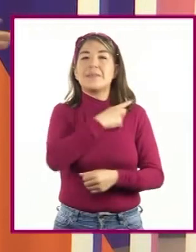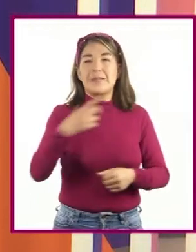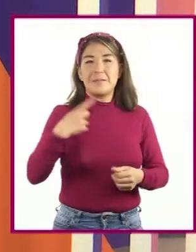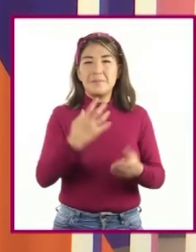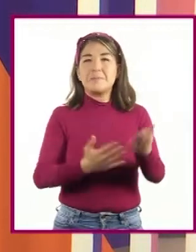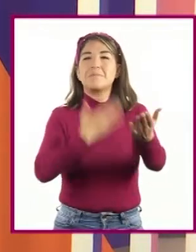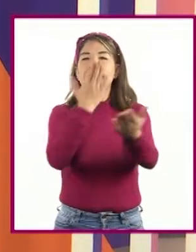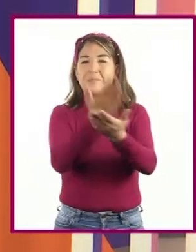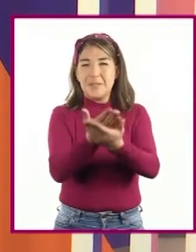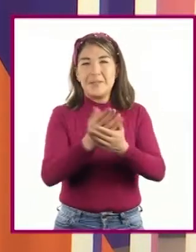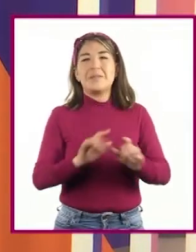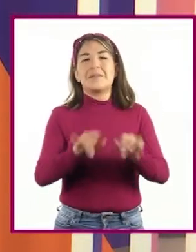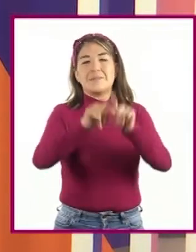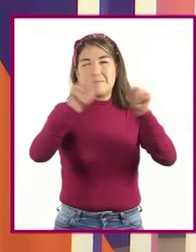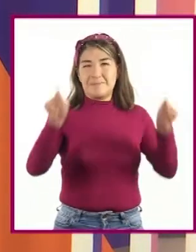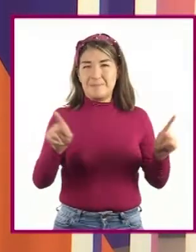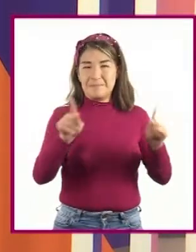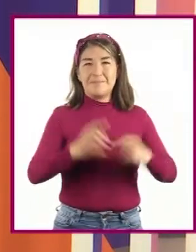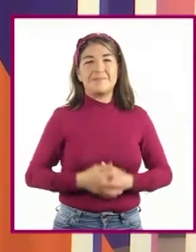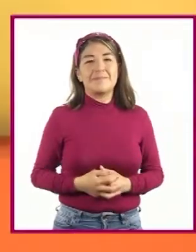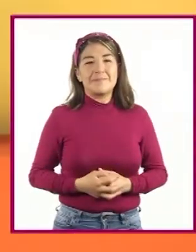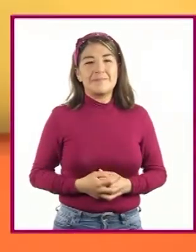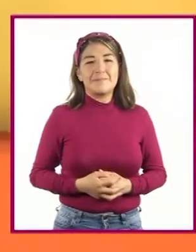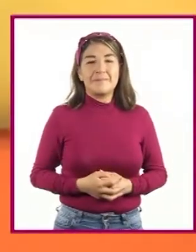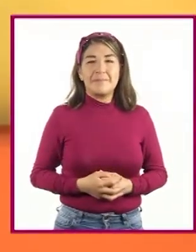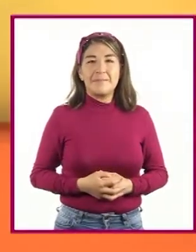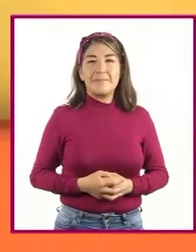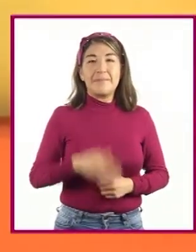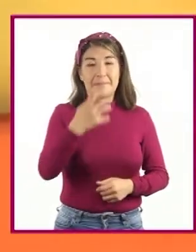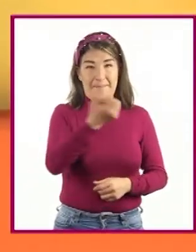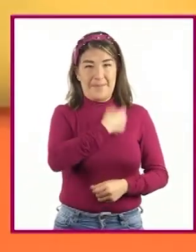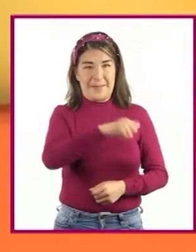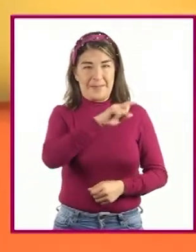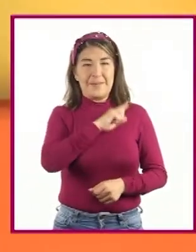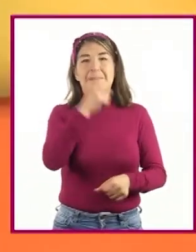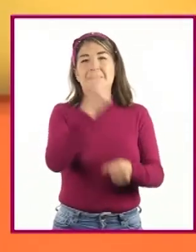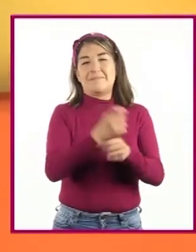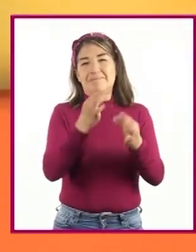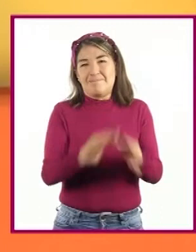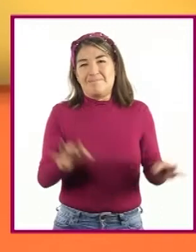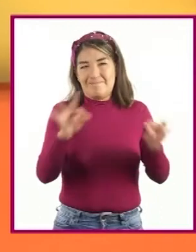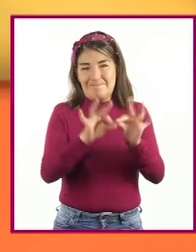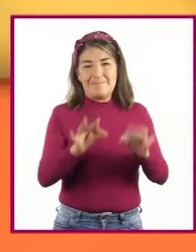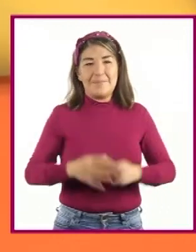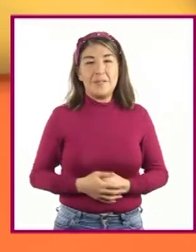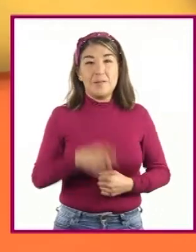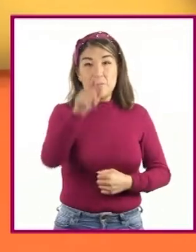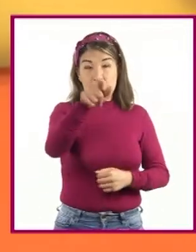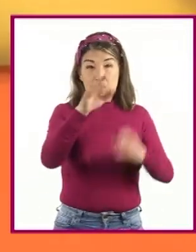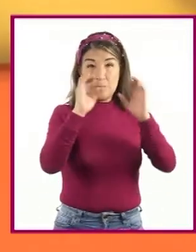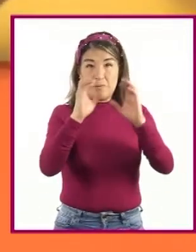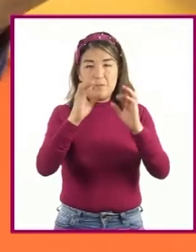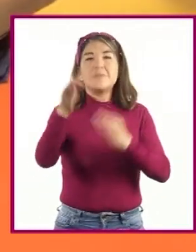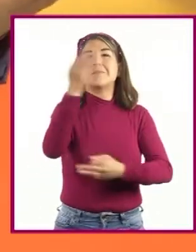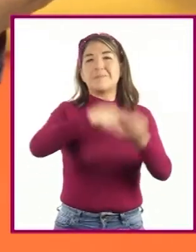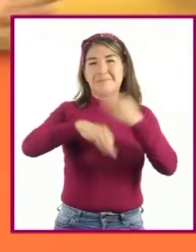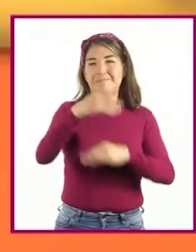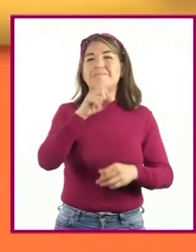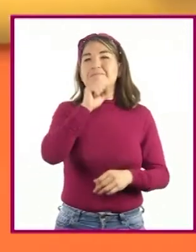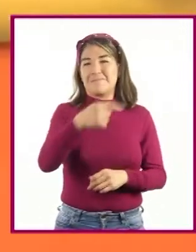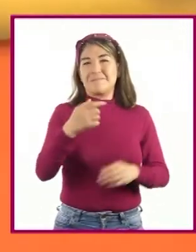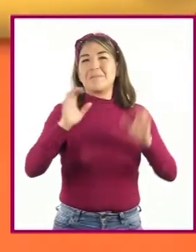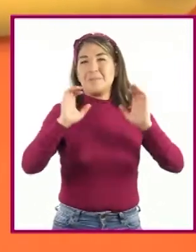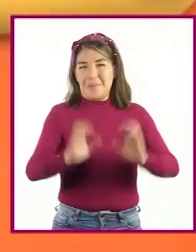y pidamos mantener la sana distancia. Nuestra salud es lo primero. Si te cuidas tú, nos cuidas a